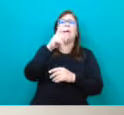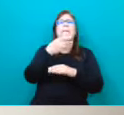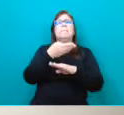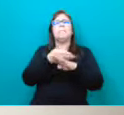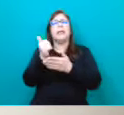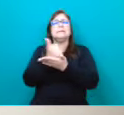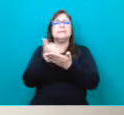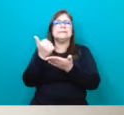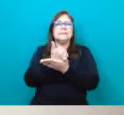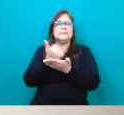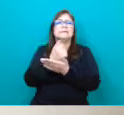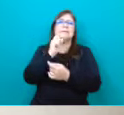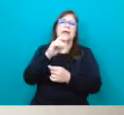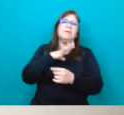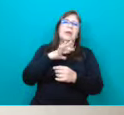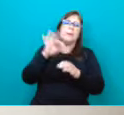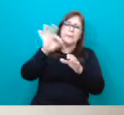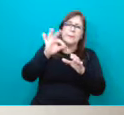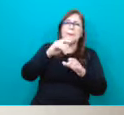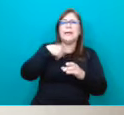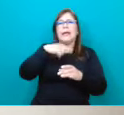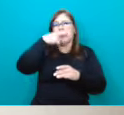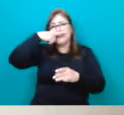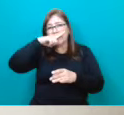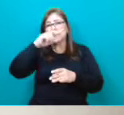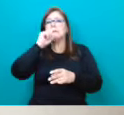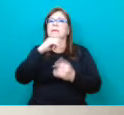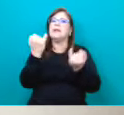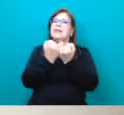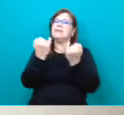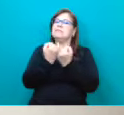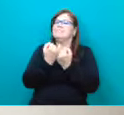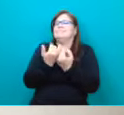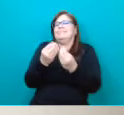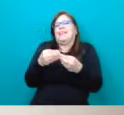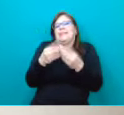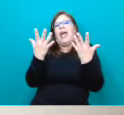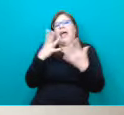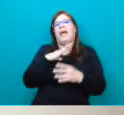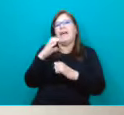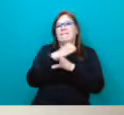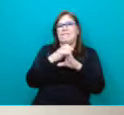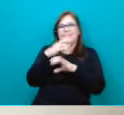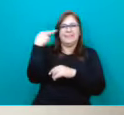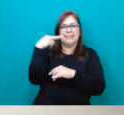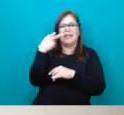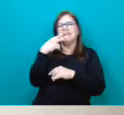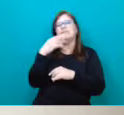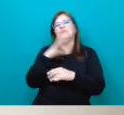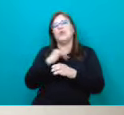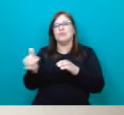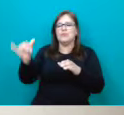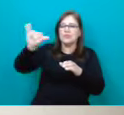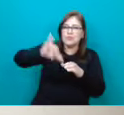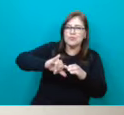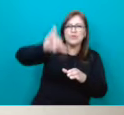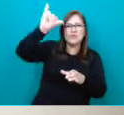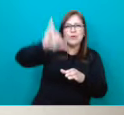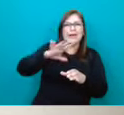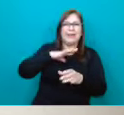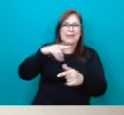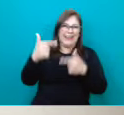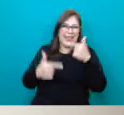canela en polvo. Y por supuesto, un excelente café veracruzano que puedes disfrutar también con leche